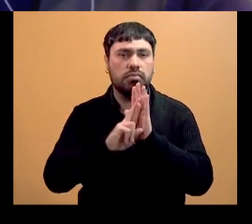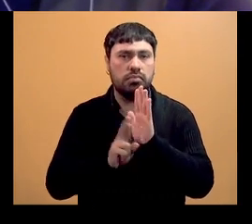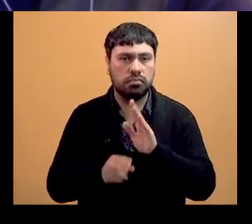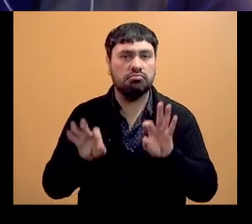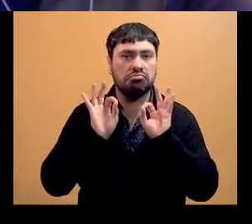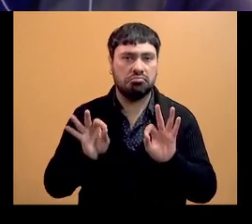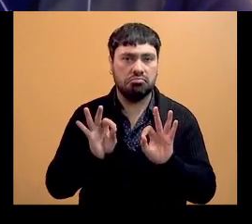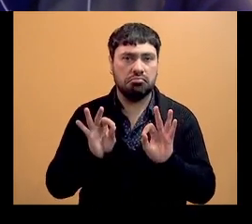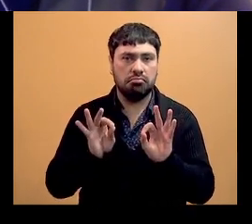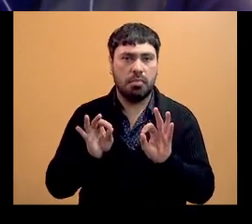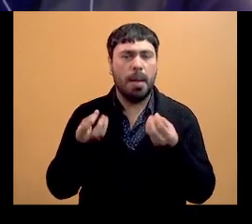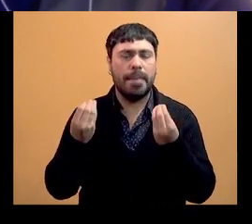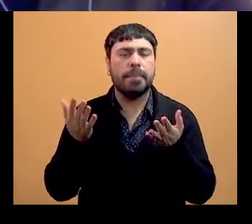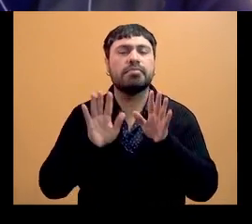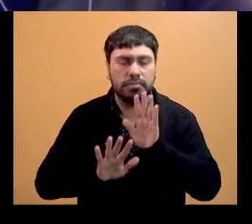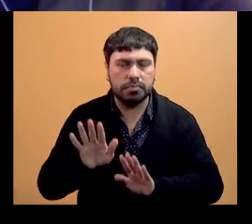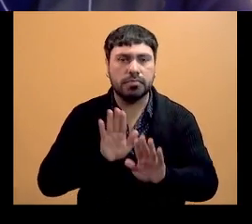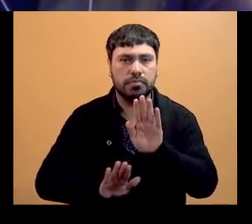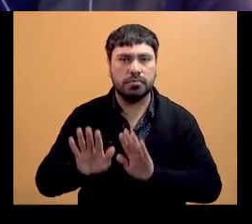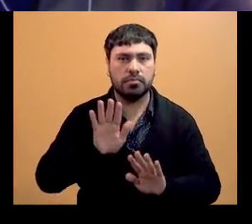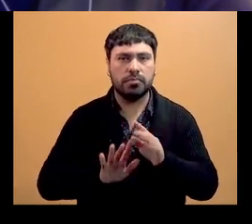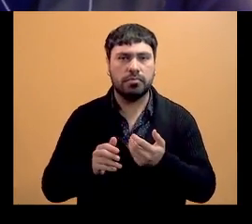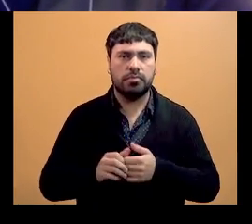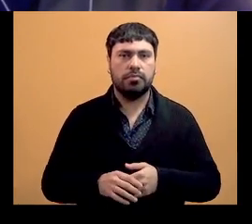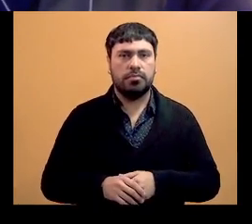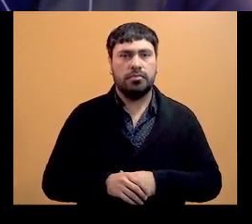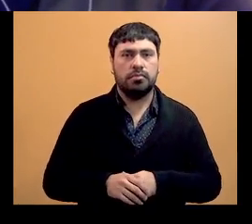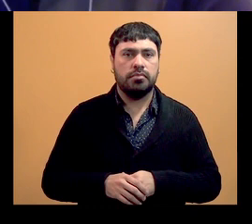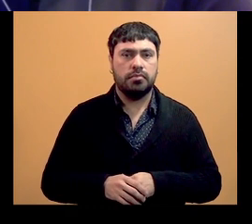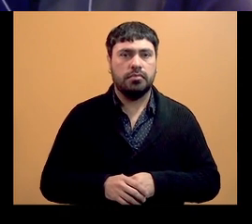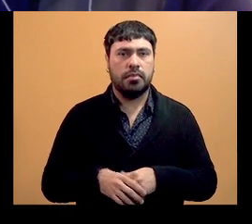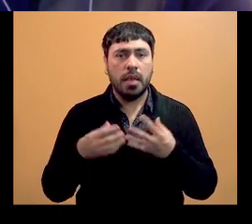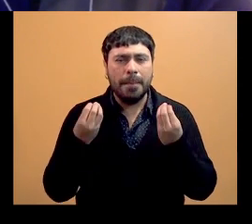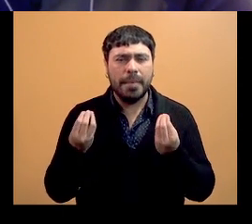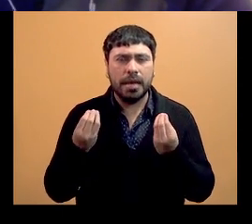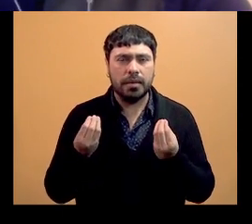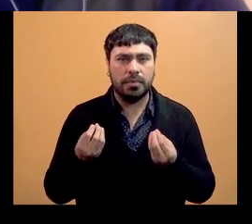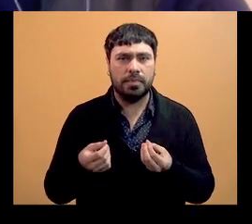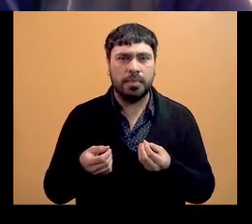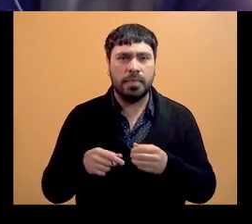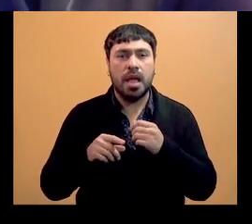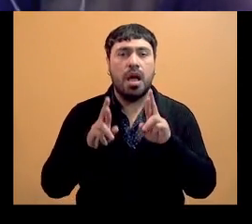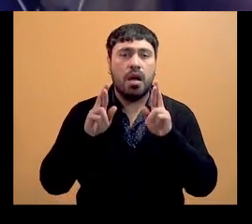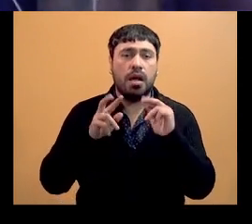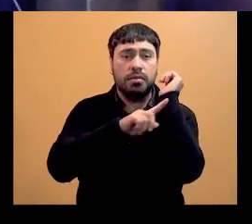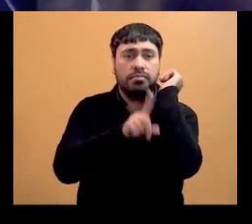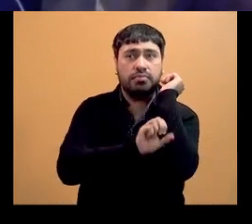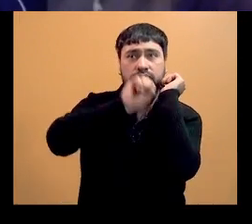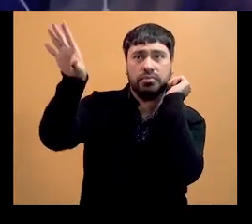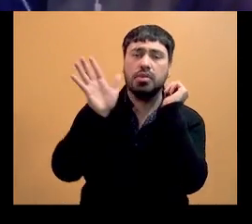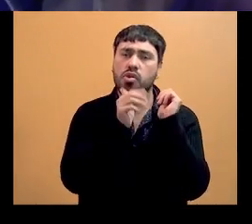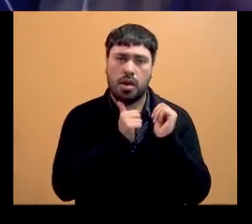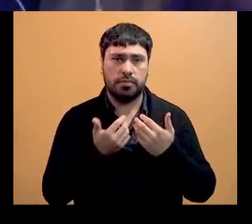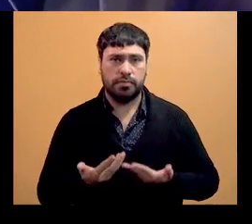satélites van a poder deorbitar, como se le denomina, bajar y quemarse en la atmósfera para que ya no dejen de ser un peligro. Por